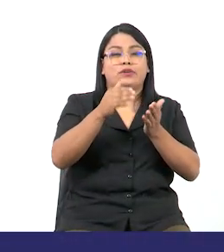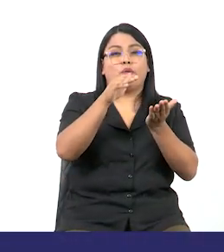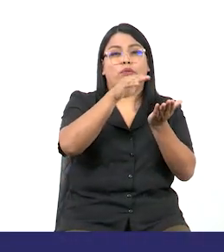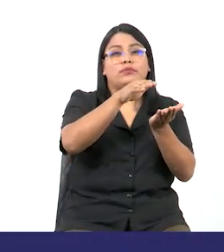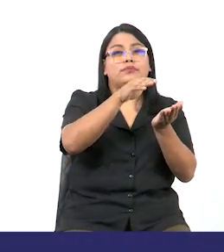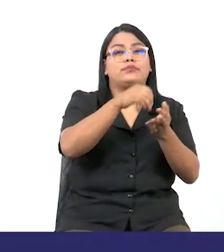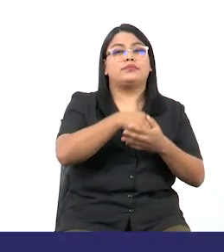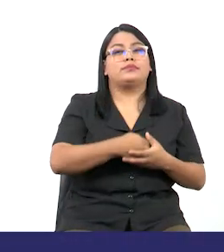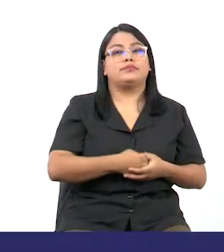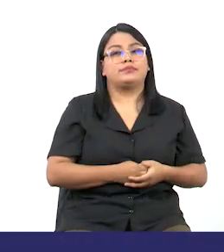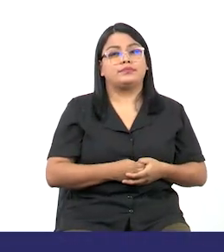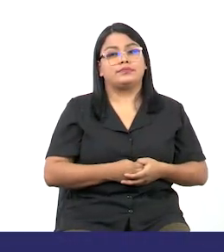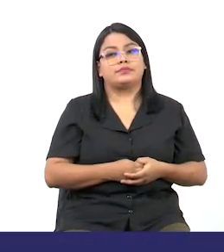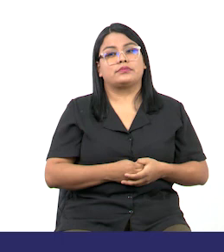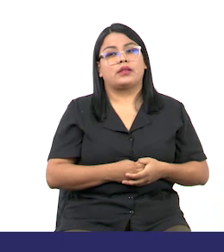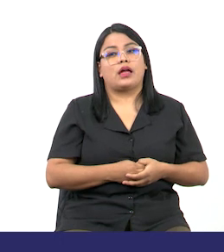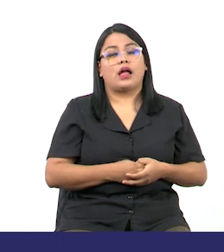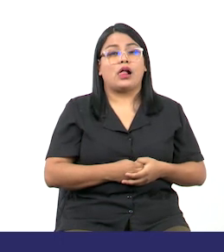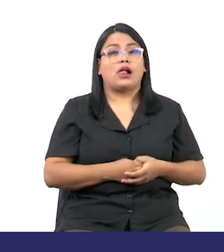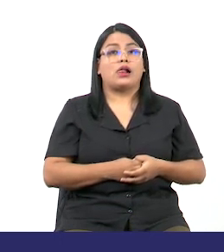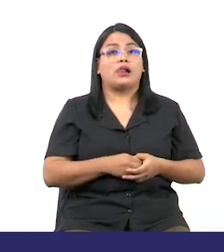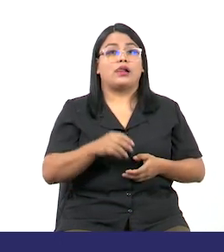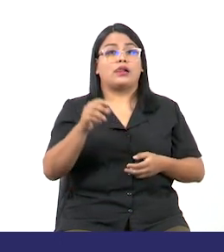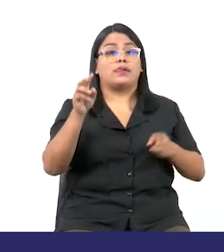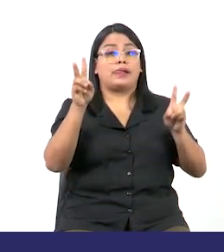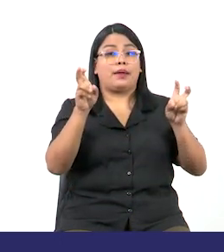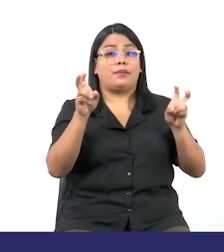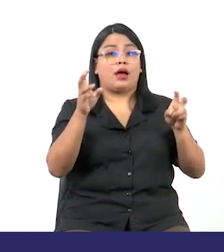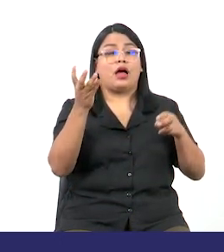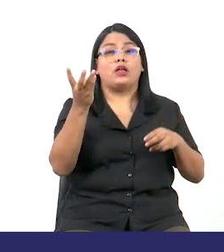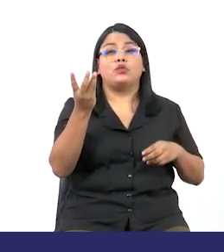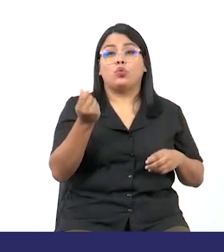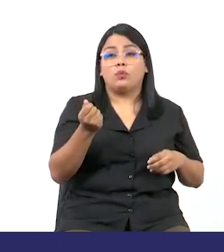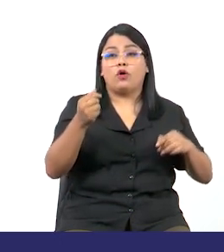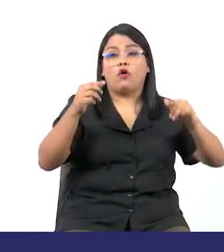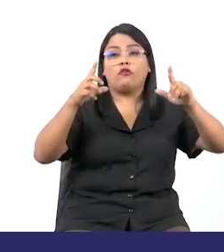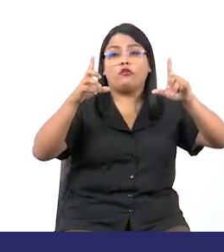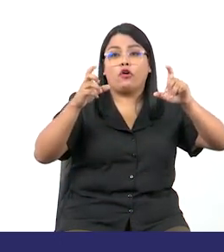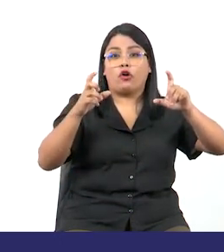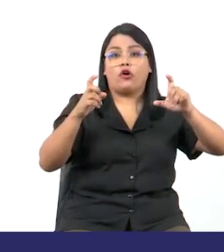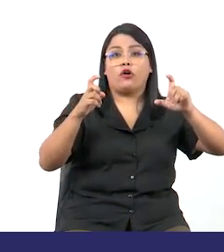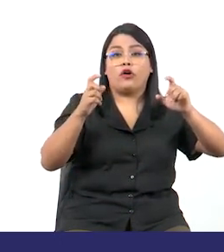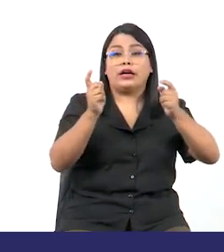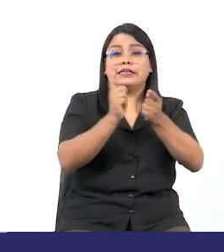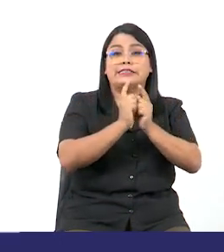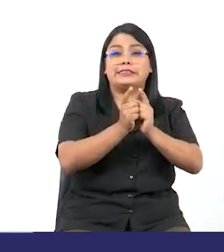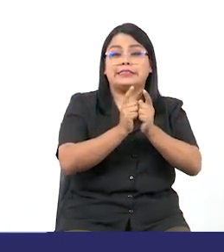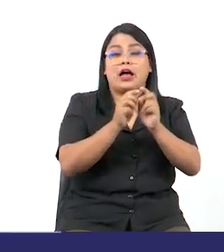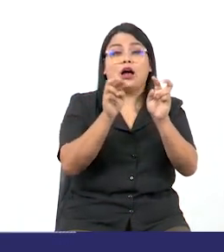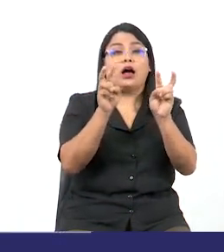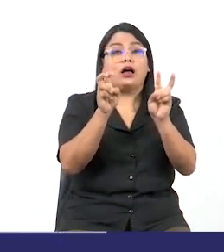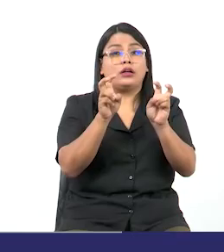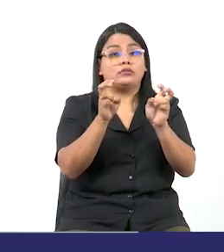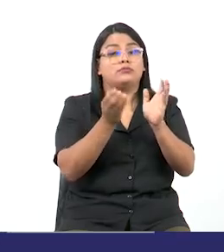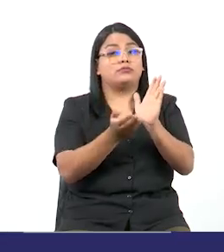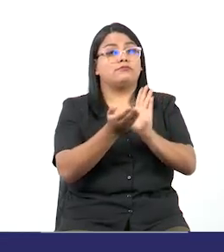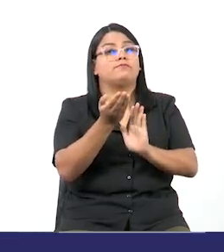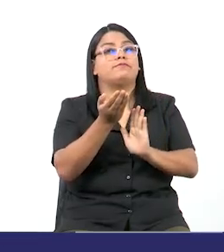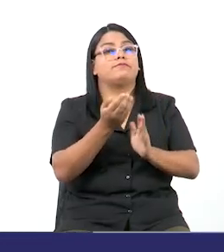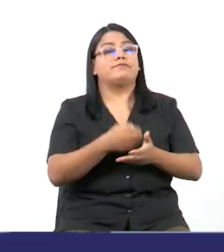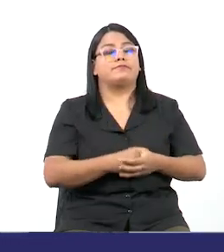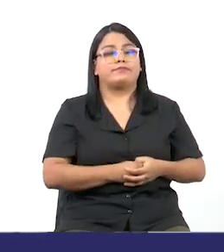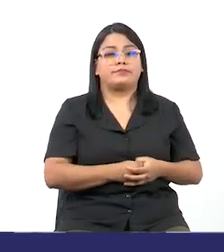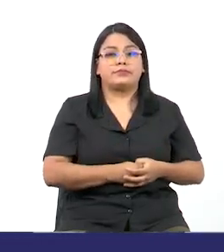Entrada de unidad. Cuenta con el nombre, el número, una imagen que hace alusión a uno de los contenidos